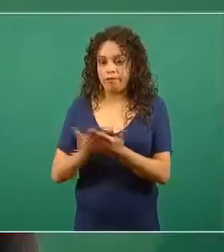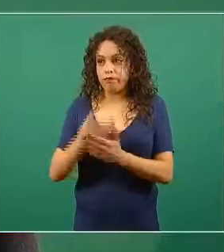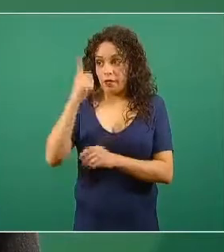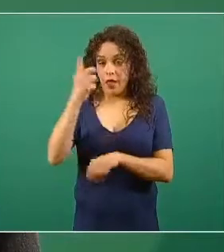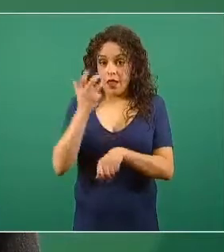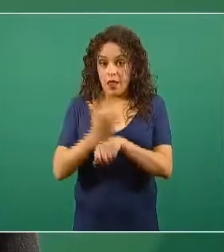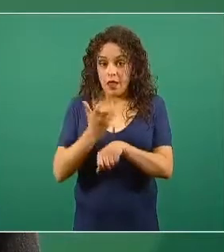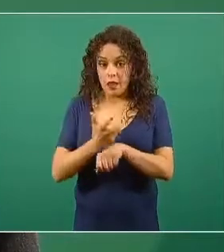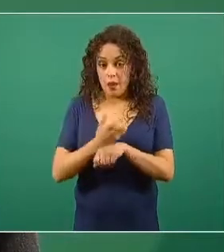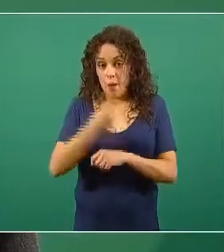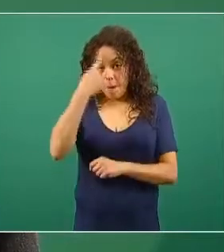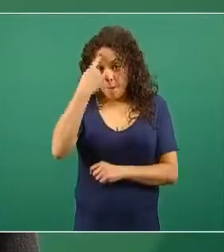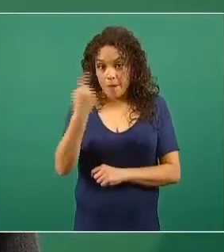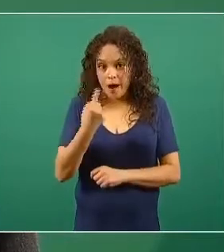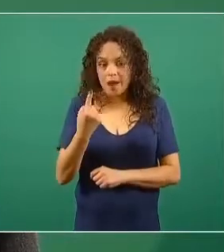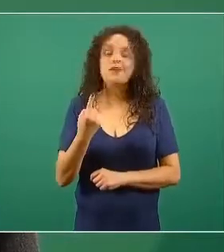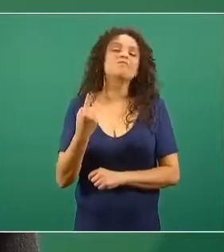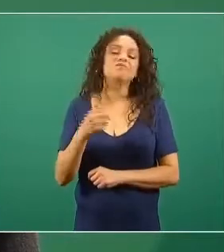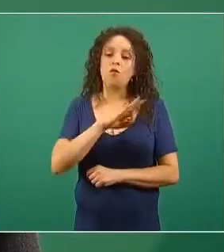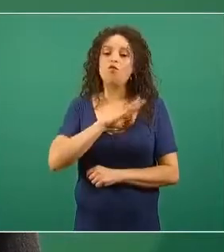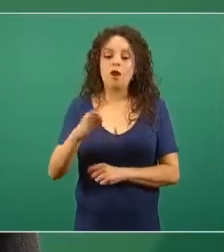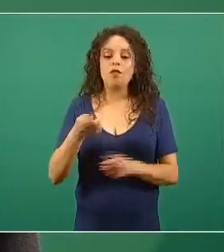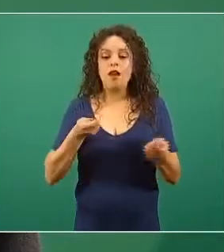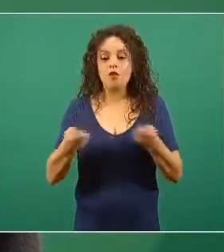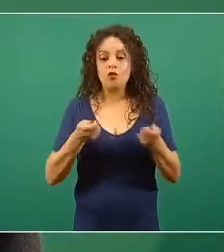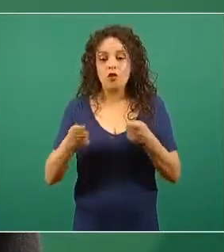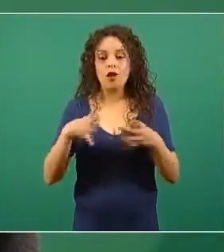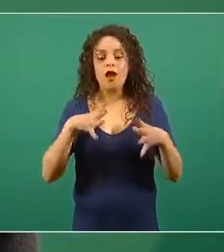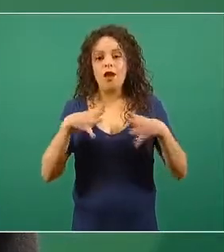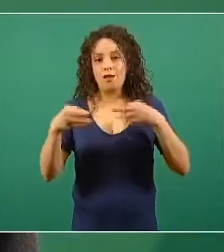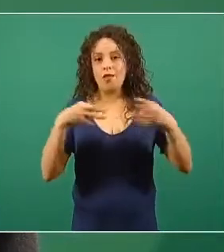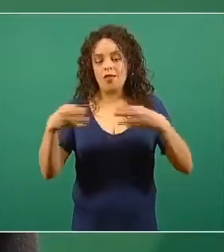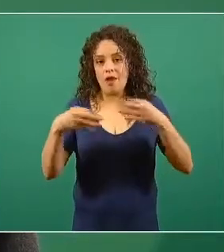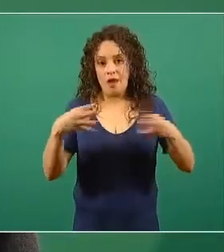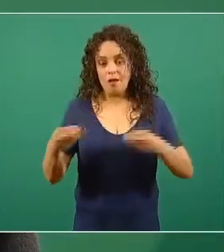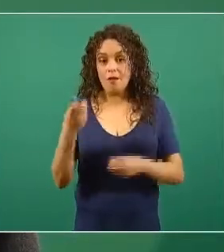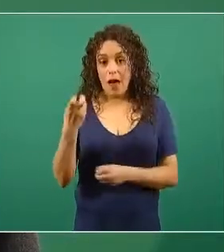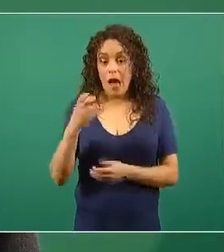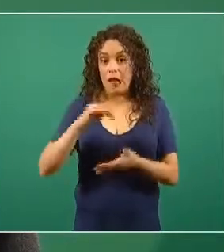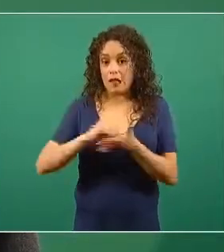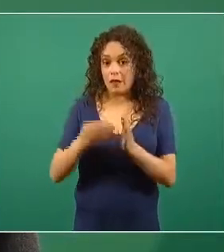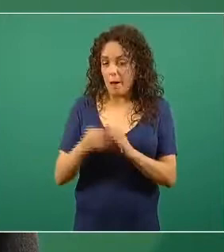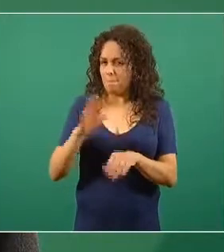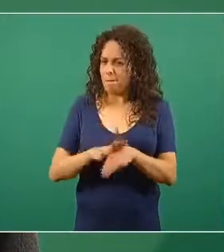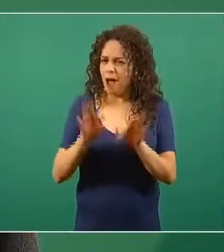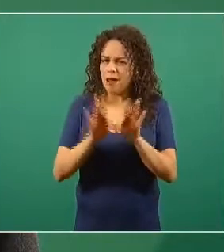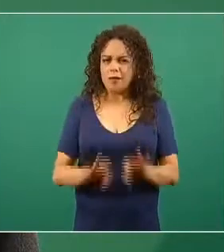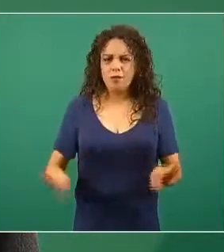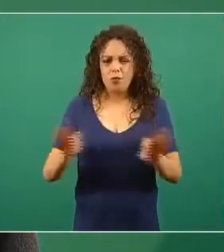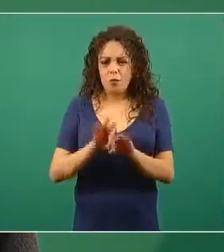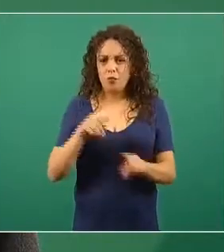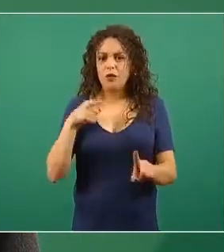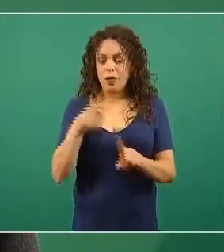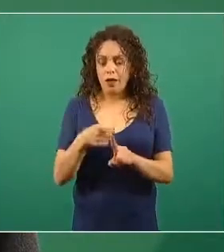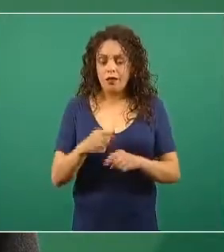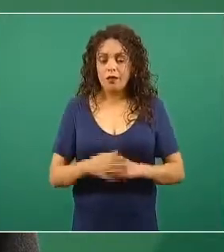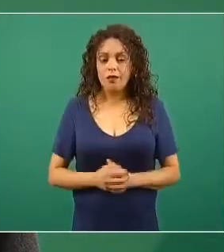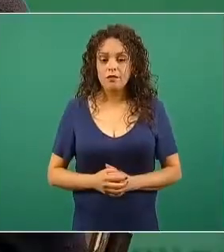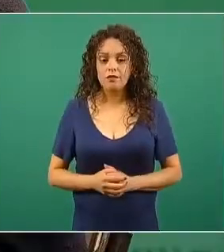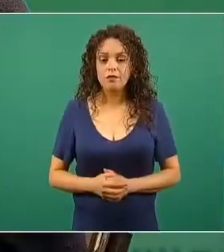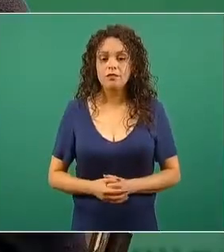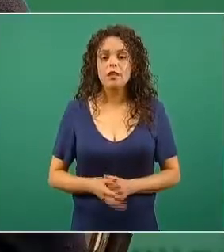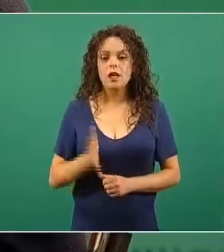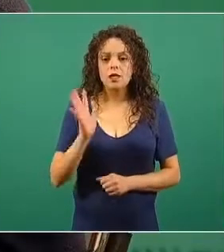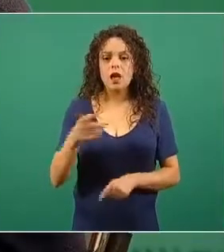poder controlar su epidemia, como una de las estrategias importantes. De hecho, han ofrecido o están